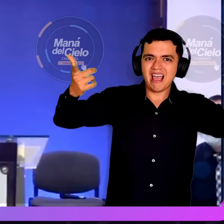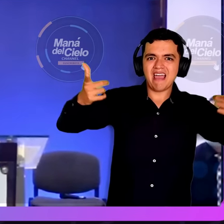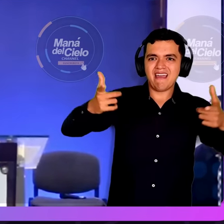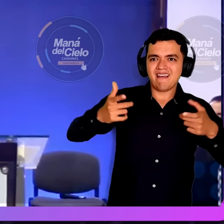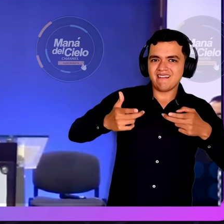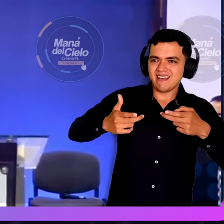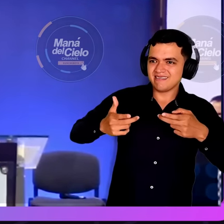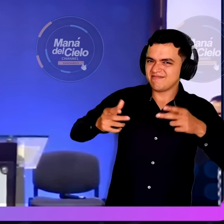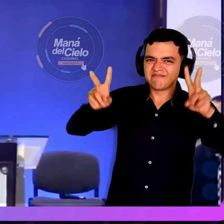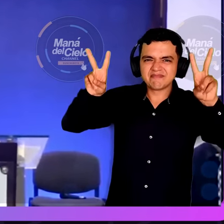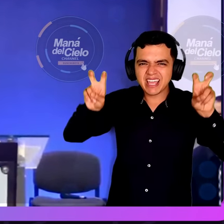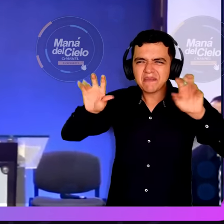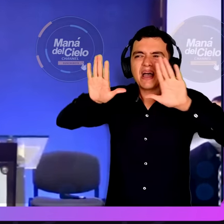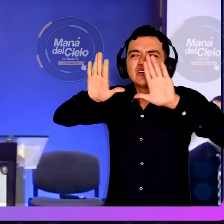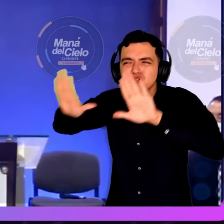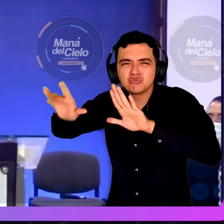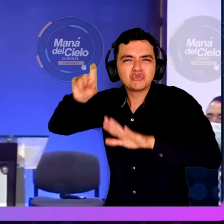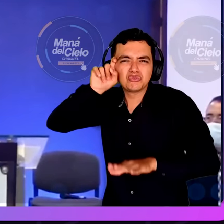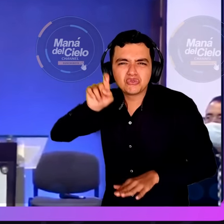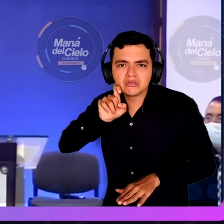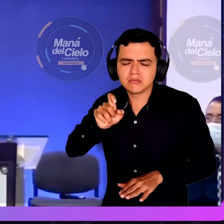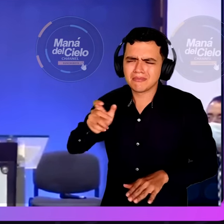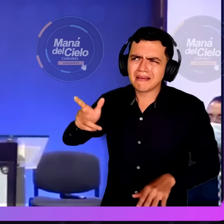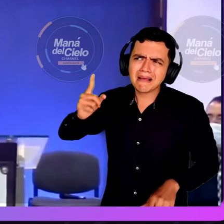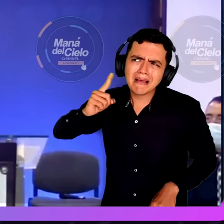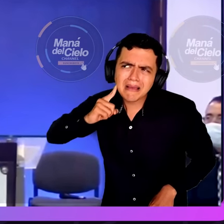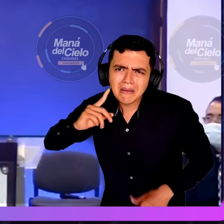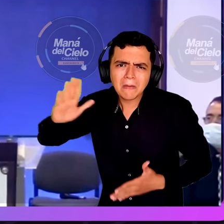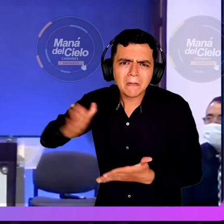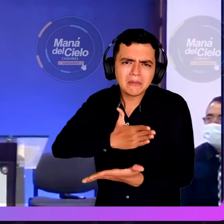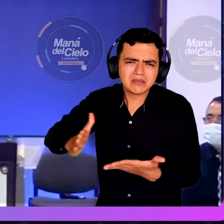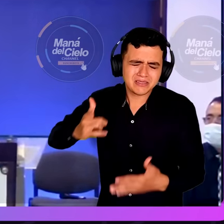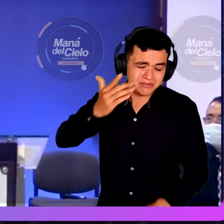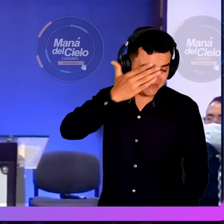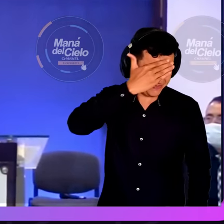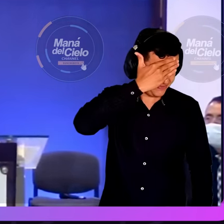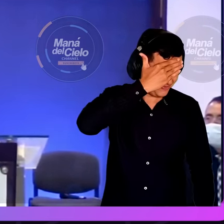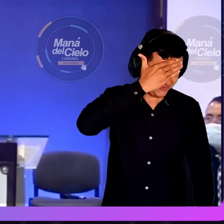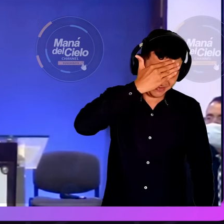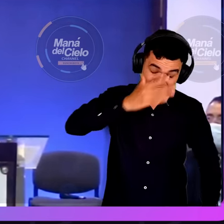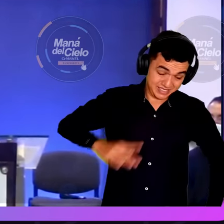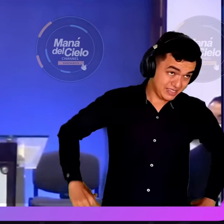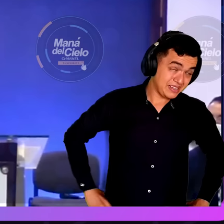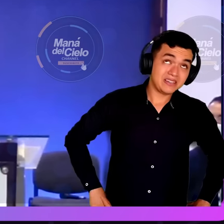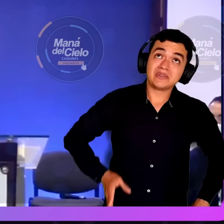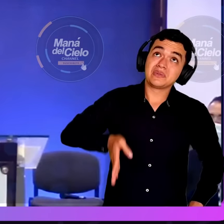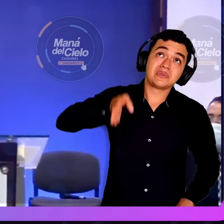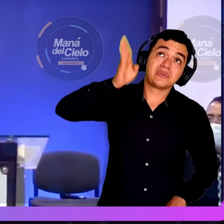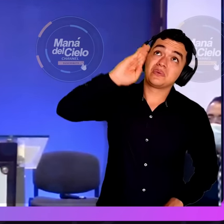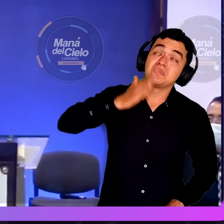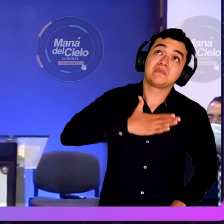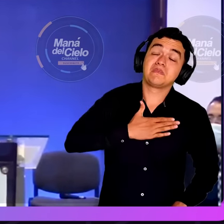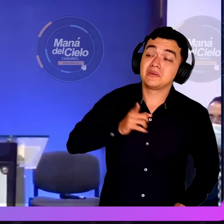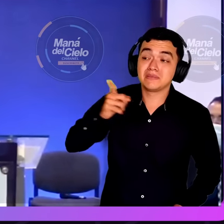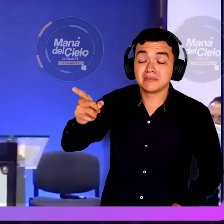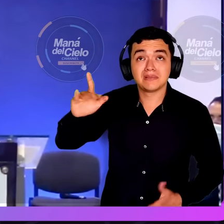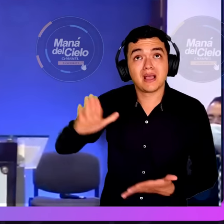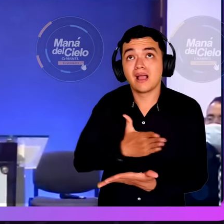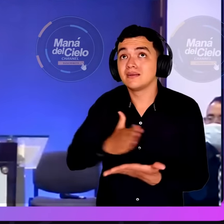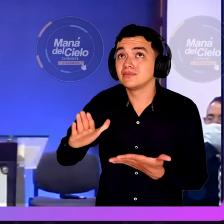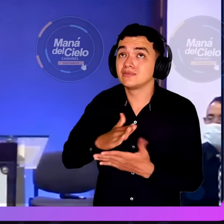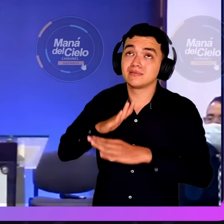Se me quedó. Y yo era, hay poder en Jesús, hay poder en Jesús, hay poder en Jesús. Y yo no podía concentrarme en la